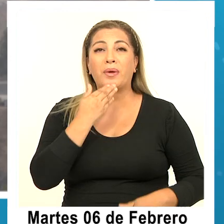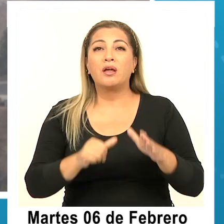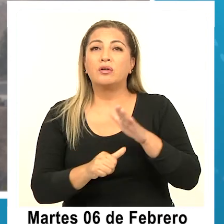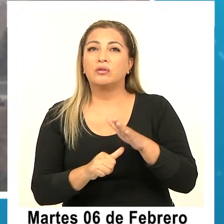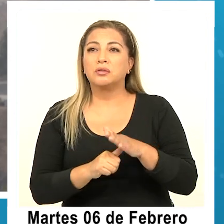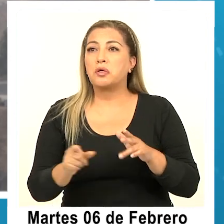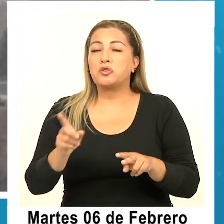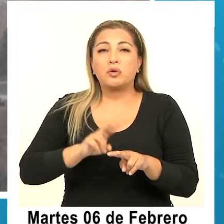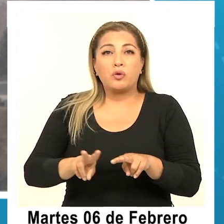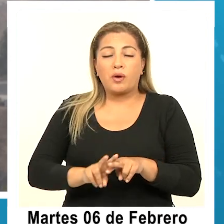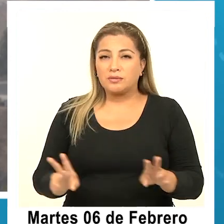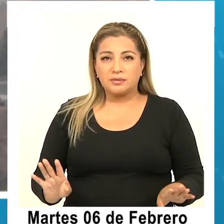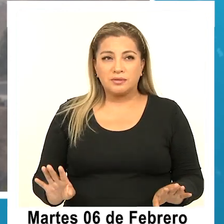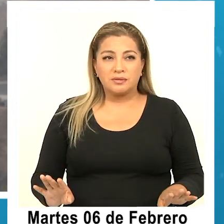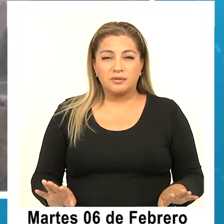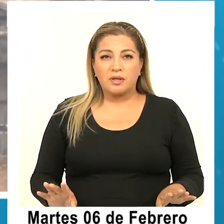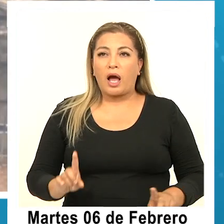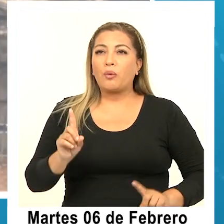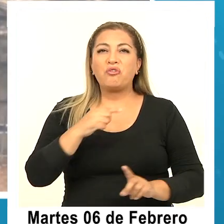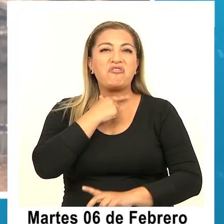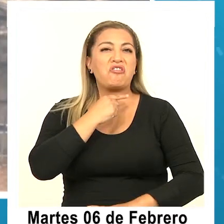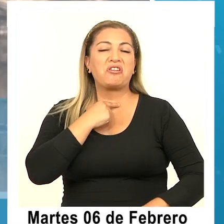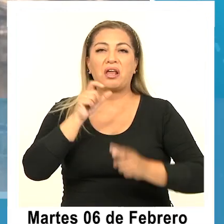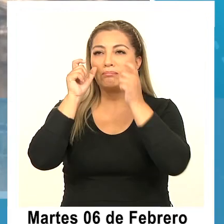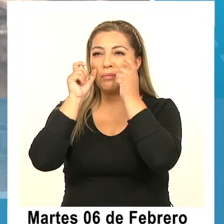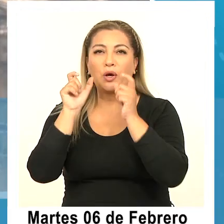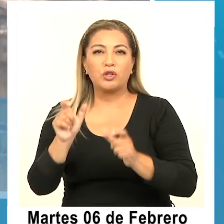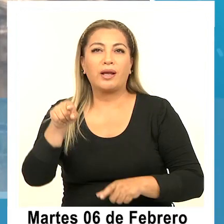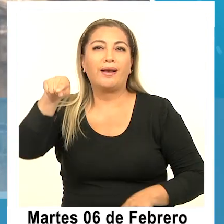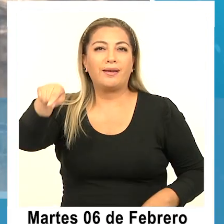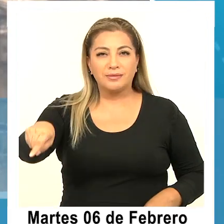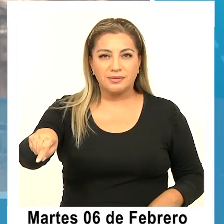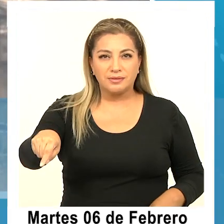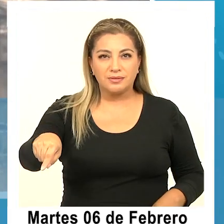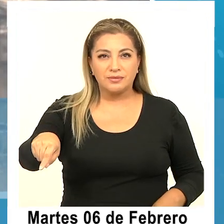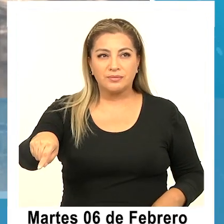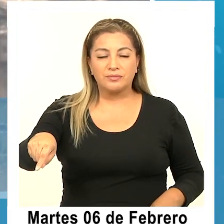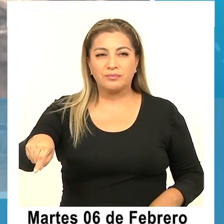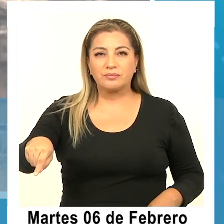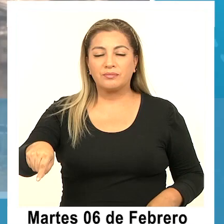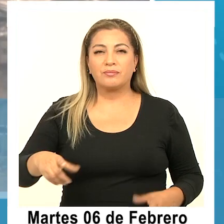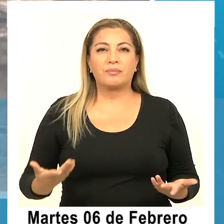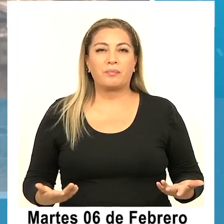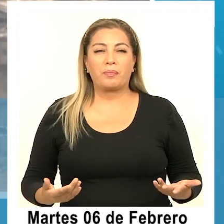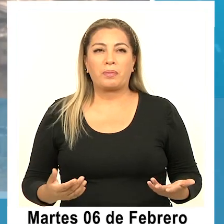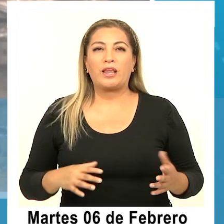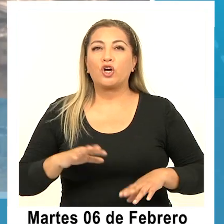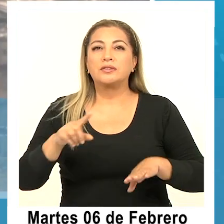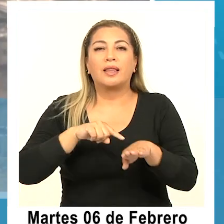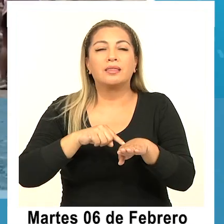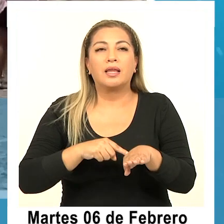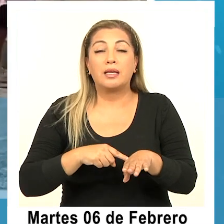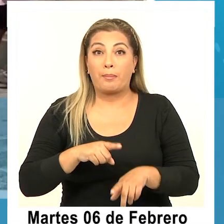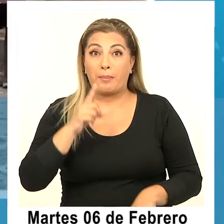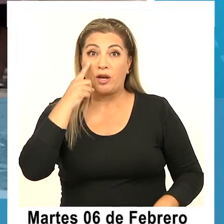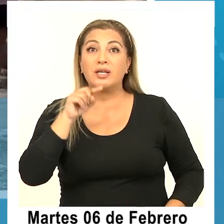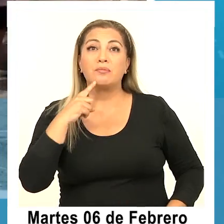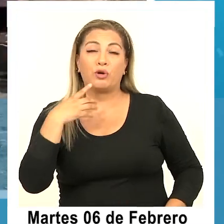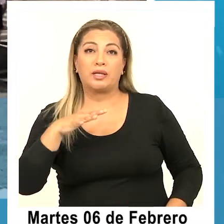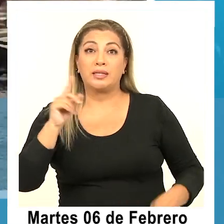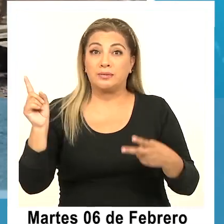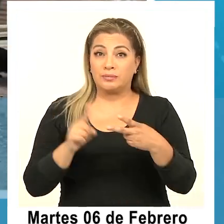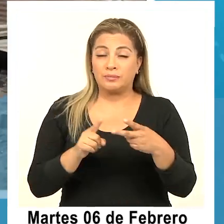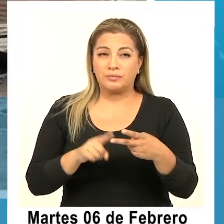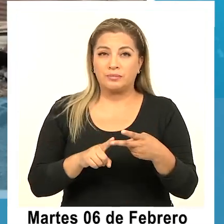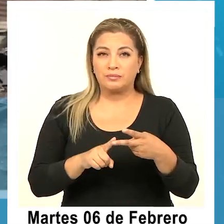Eso no sucede porque no hay un afán de controlar ese tipo de tecnicismo que son, sin embargo, fundamental. En primer lugar. Segundo lugar,